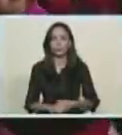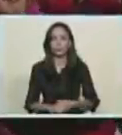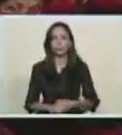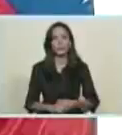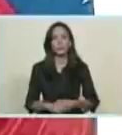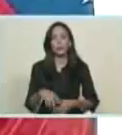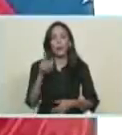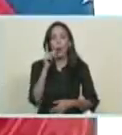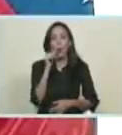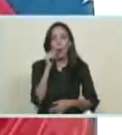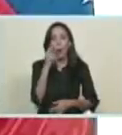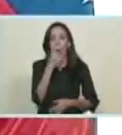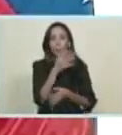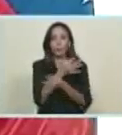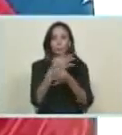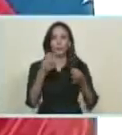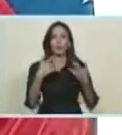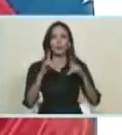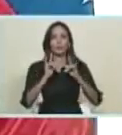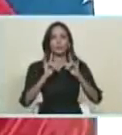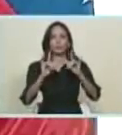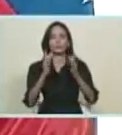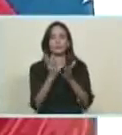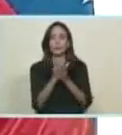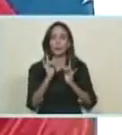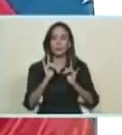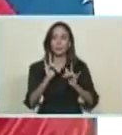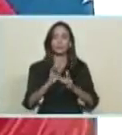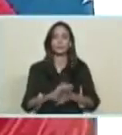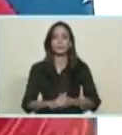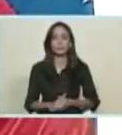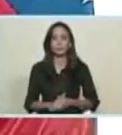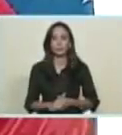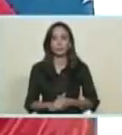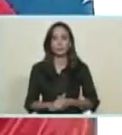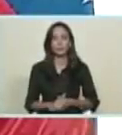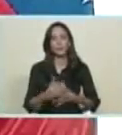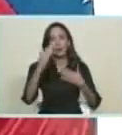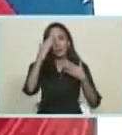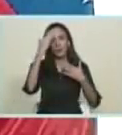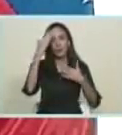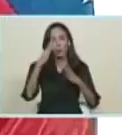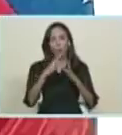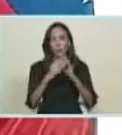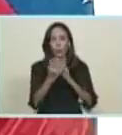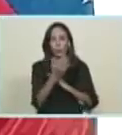Yalí Rodríguez, hermano, te queremos mucho. Luis Quintana, por allá, saludos.